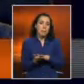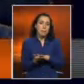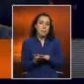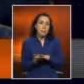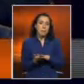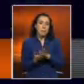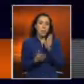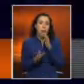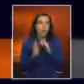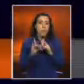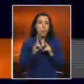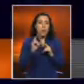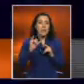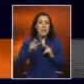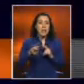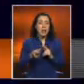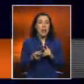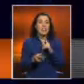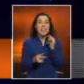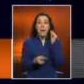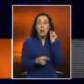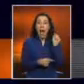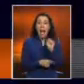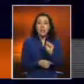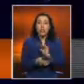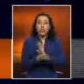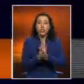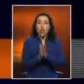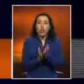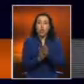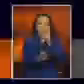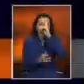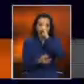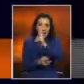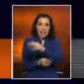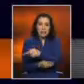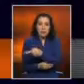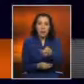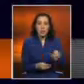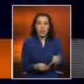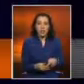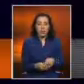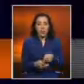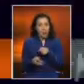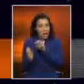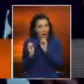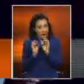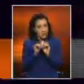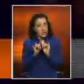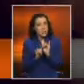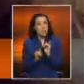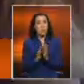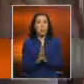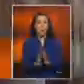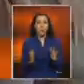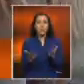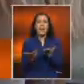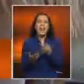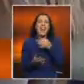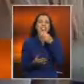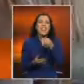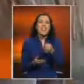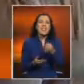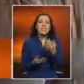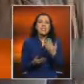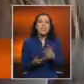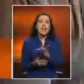no hay bullying, yo creo. Aunque sea la tía de la ciudad, aquí a todos se respeta, ¿me entiendes? ¿Les han enseñado eso? Mucho. Sí. ¿Qué es lo que les dicen con